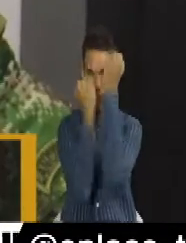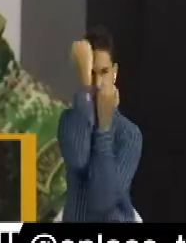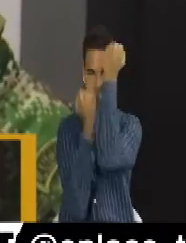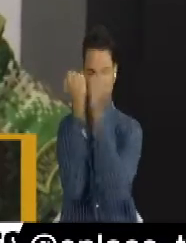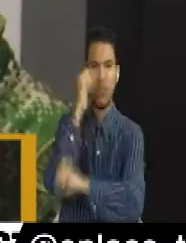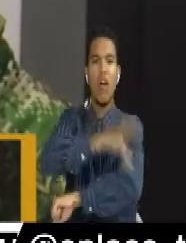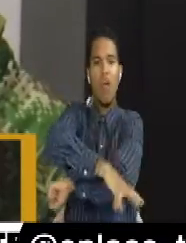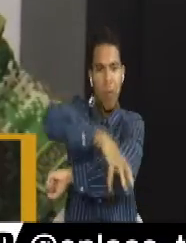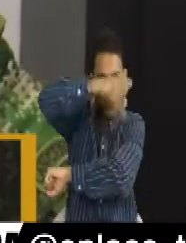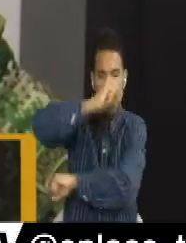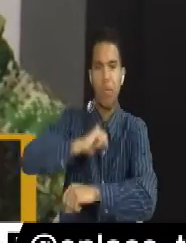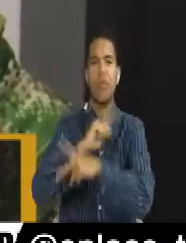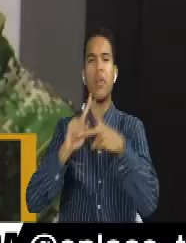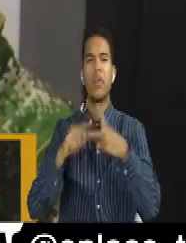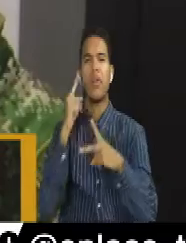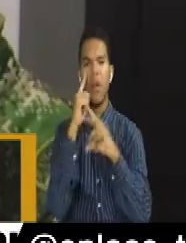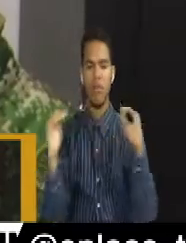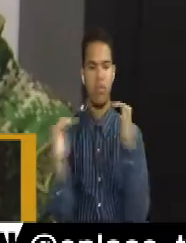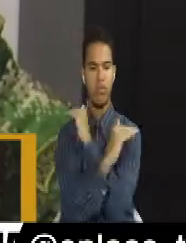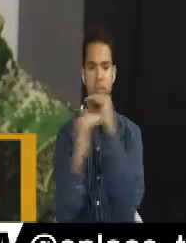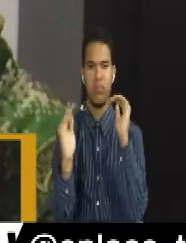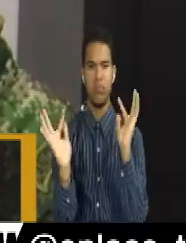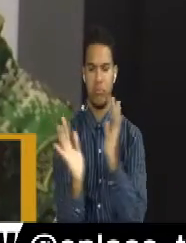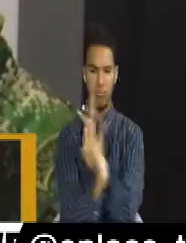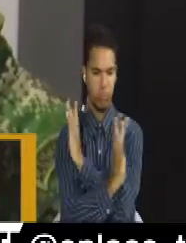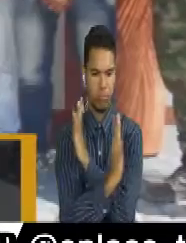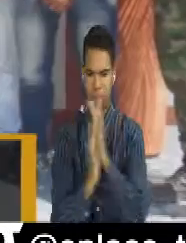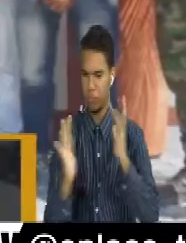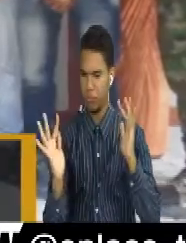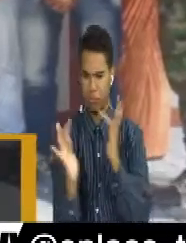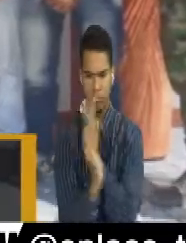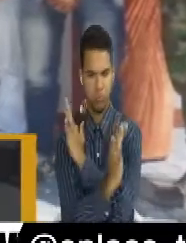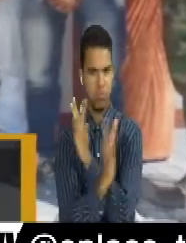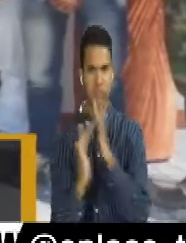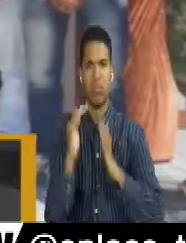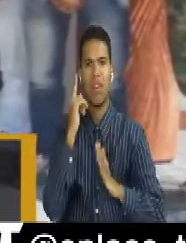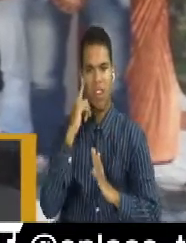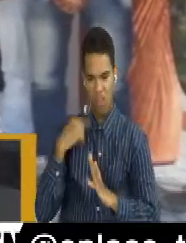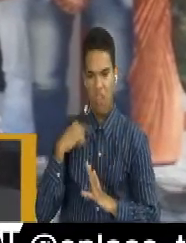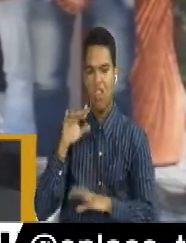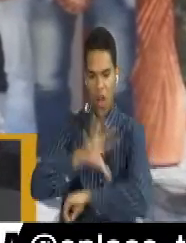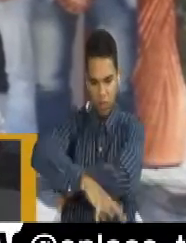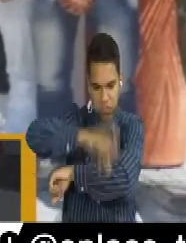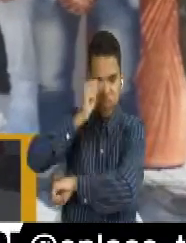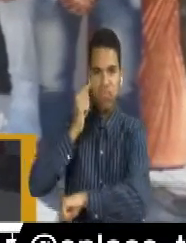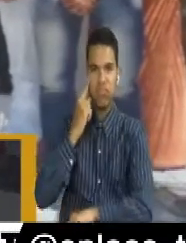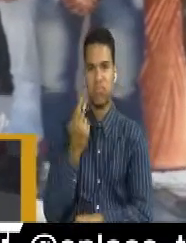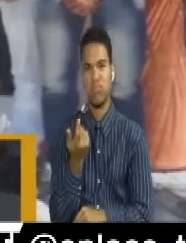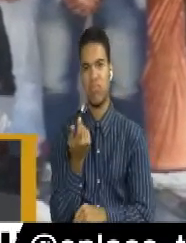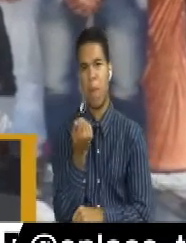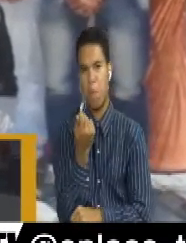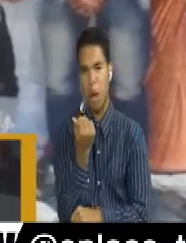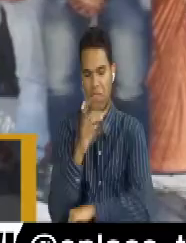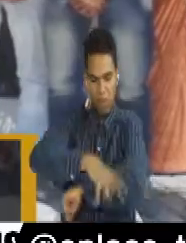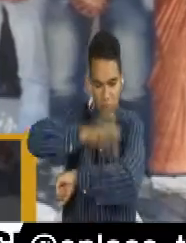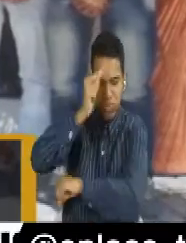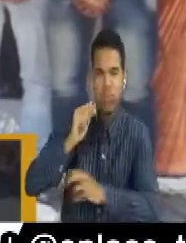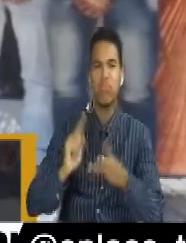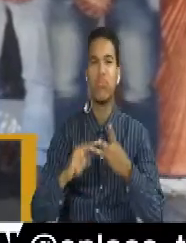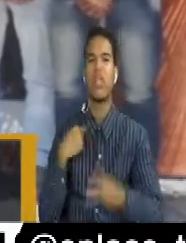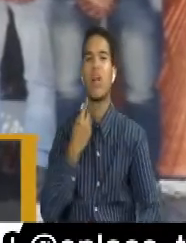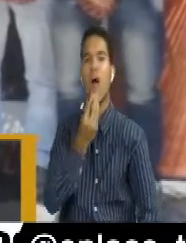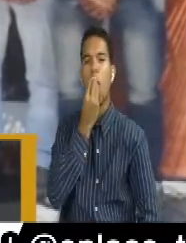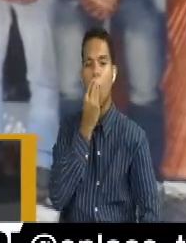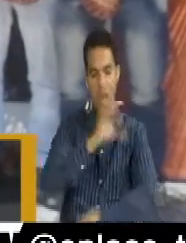también atracando al personal que pues se moviliza en esa Ciénaga, pues con su sueldo, con su mercado, mismas fincas del